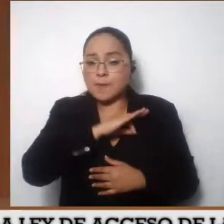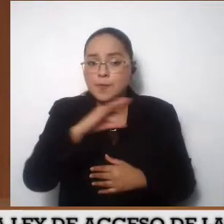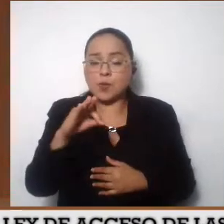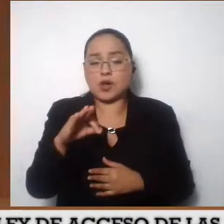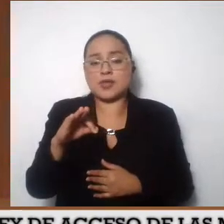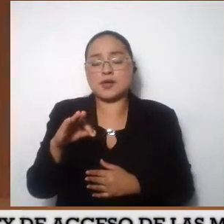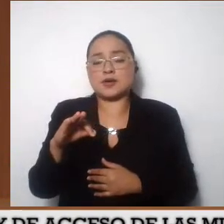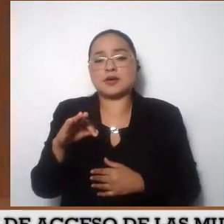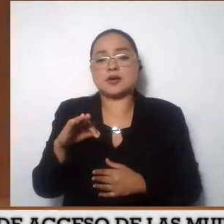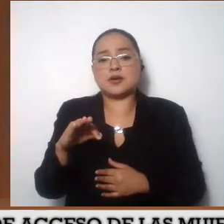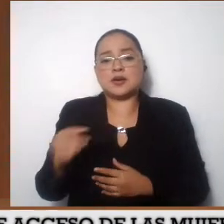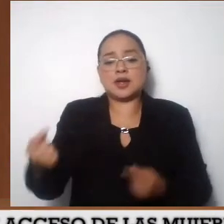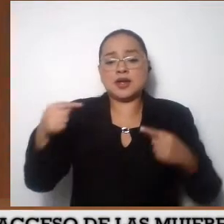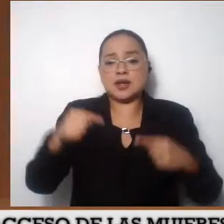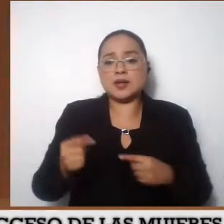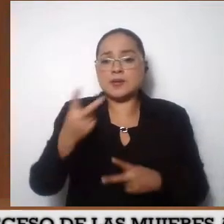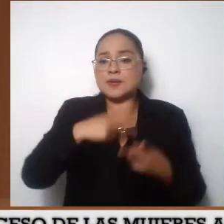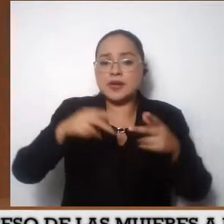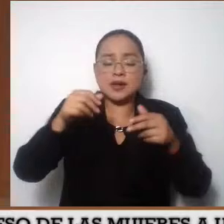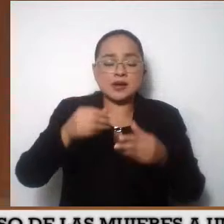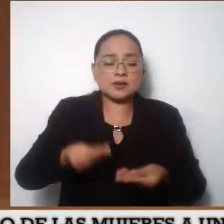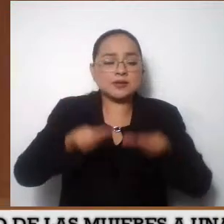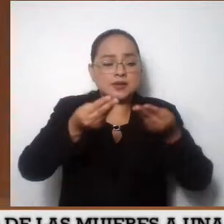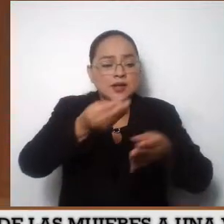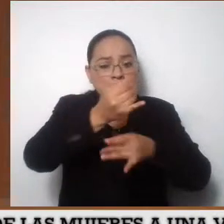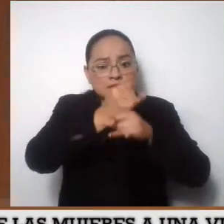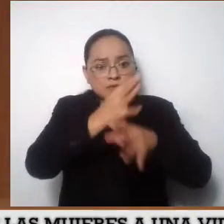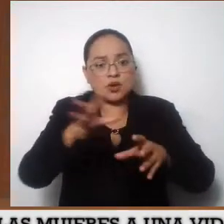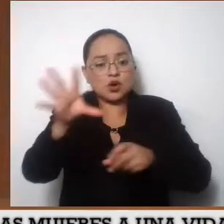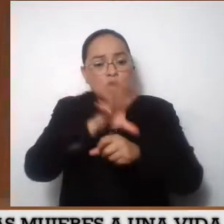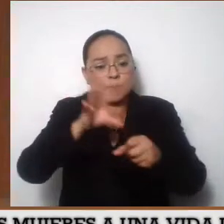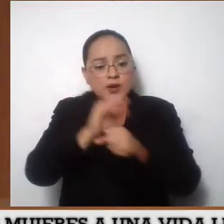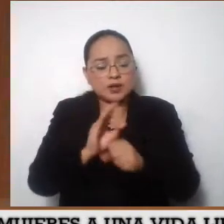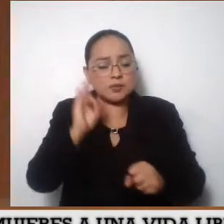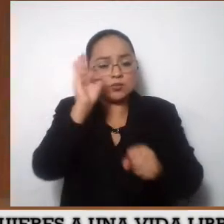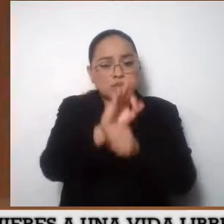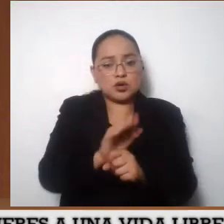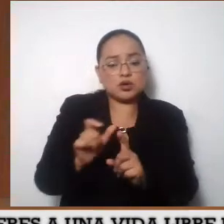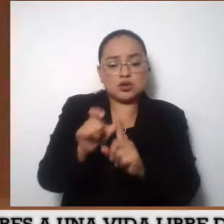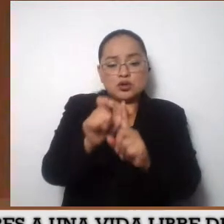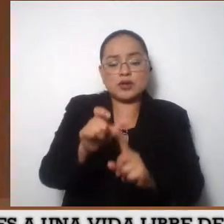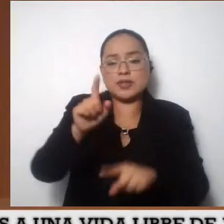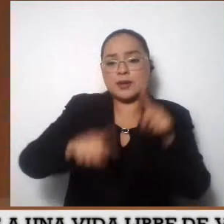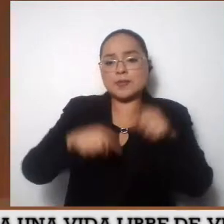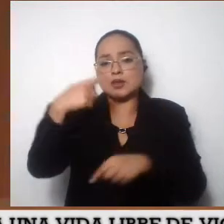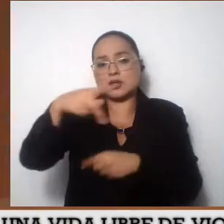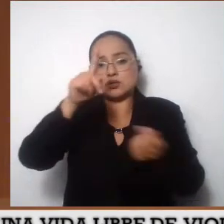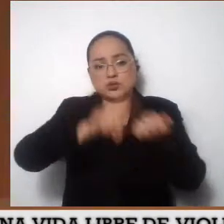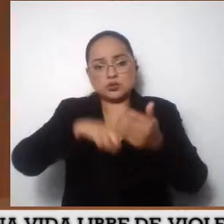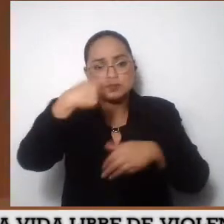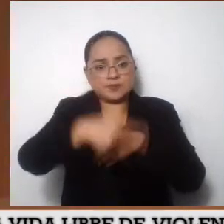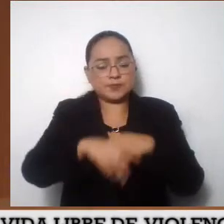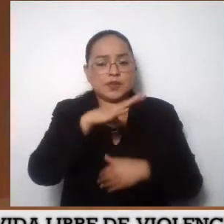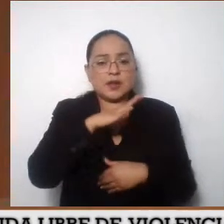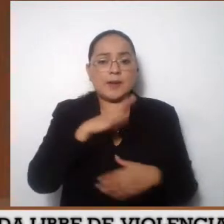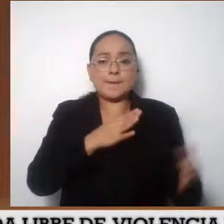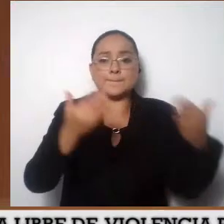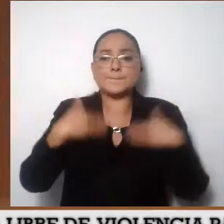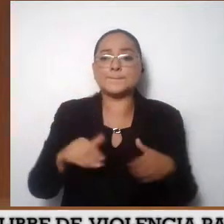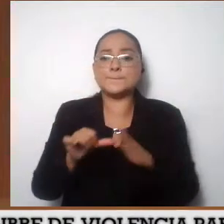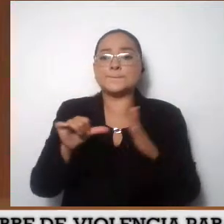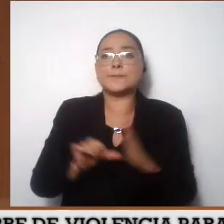violencia deberán recibir información migratoria y protección amplia conforme a su situación de vulnerabilidad. Artículo